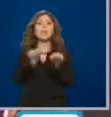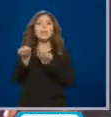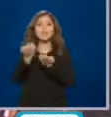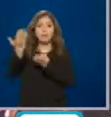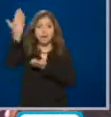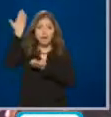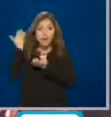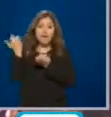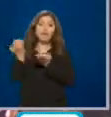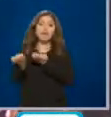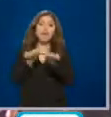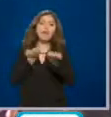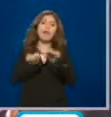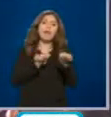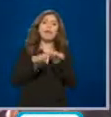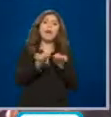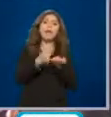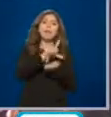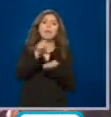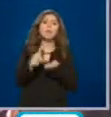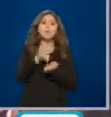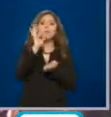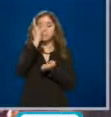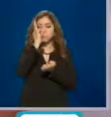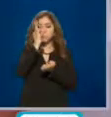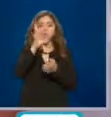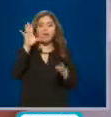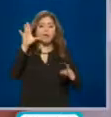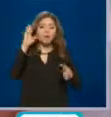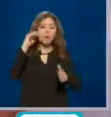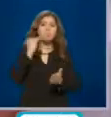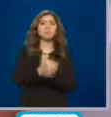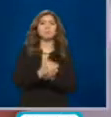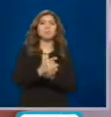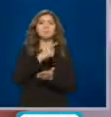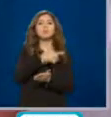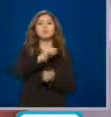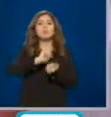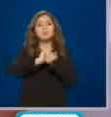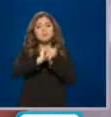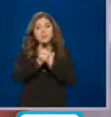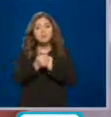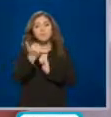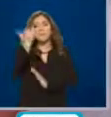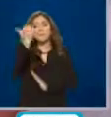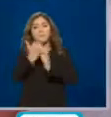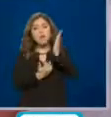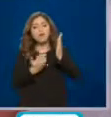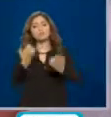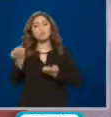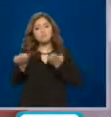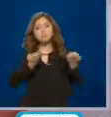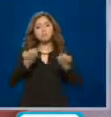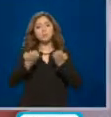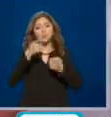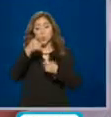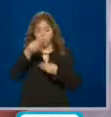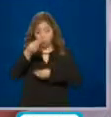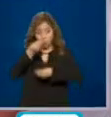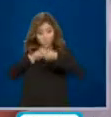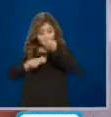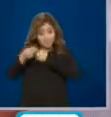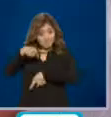que continuamente hacían y que no consideran que eso implica un menor gasto energético, ¿no? Entonces, aunque sigas comiendo